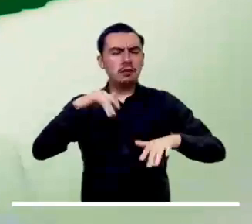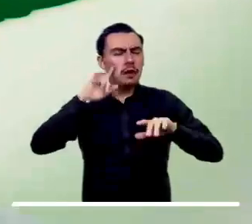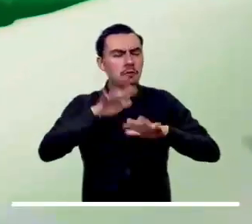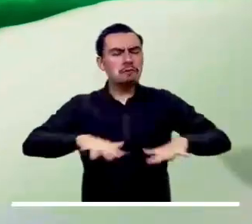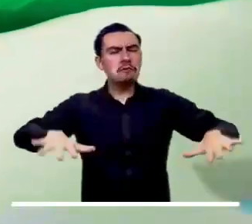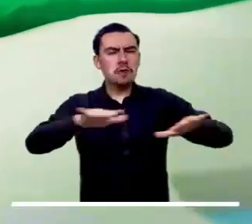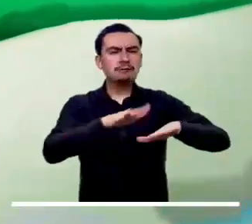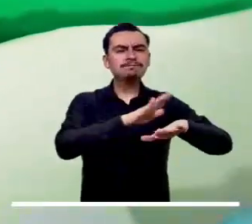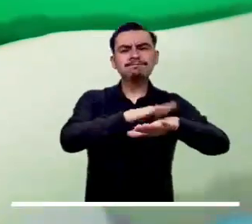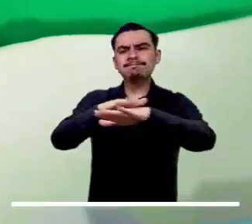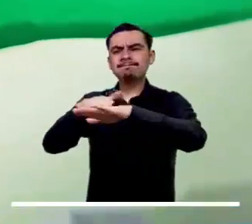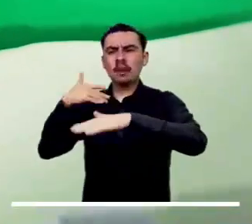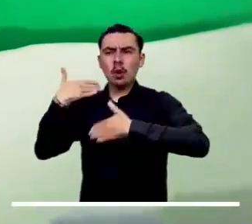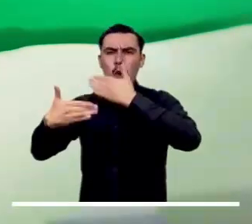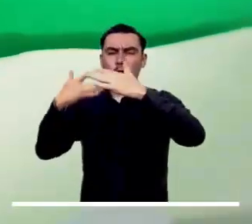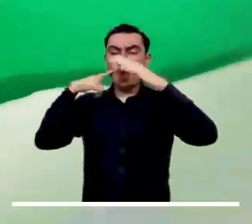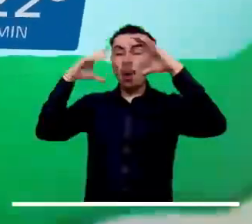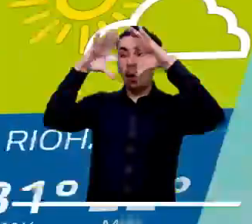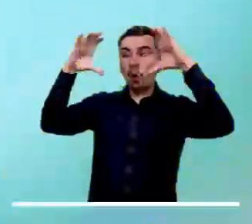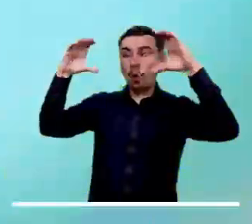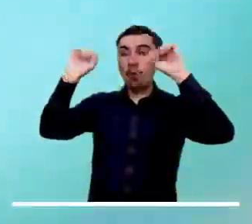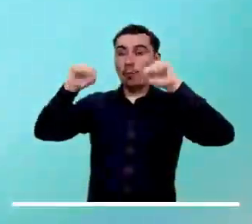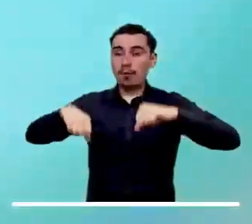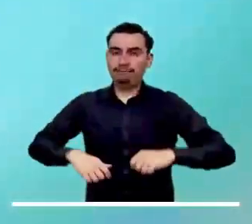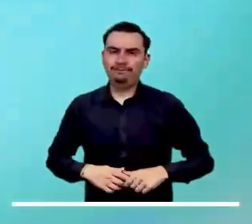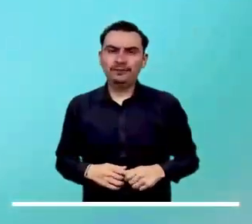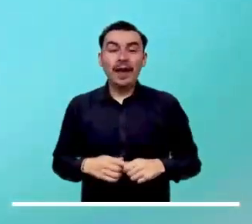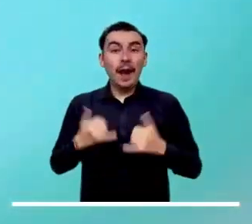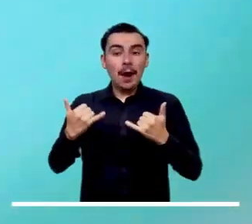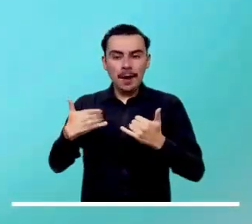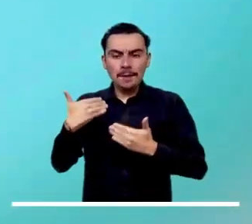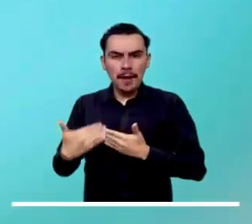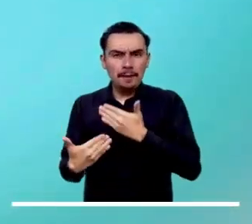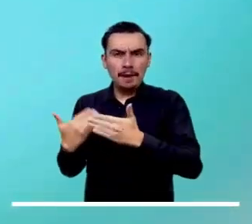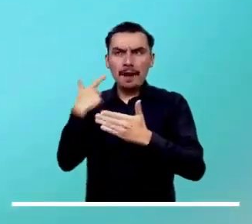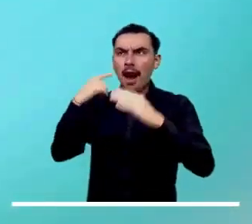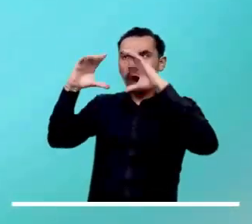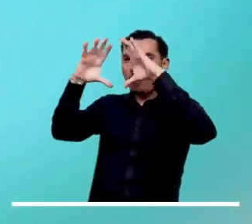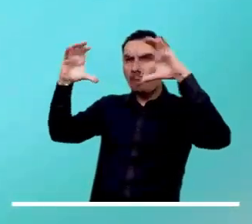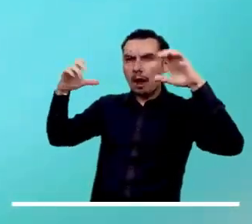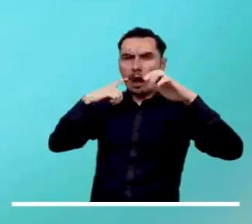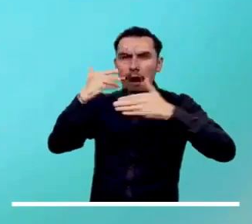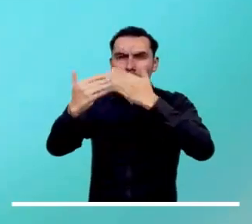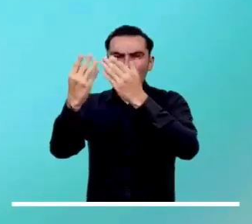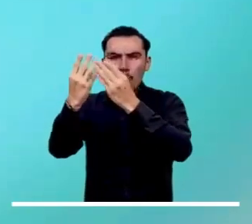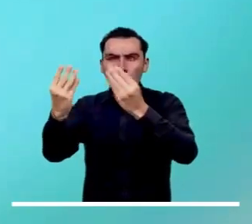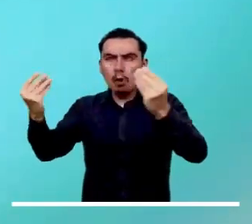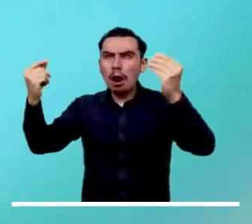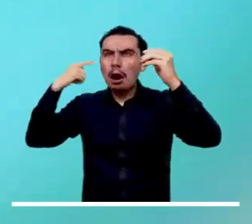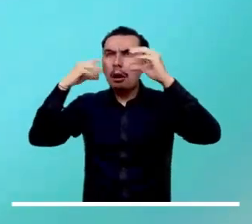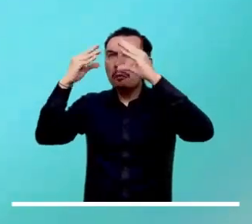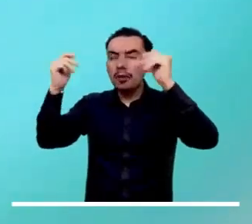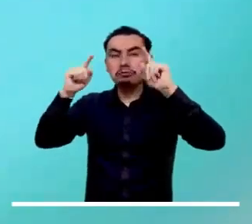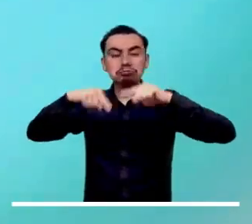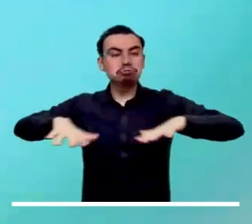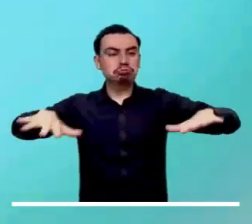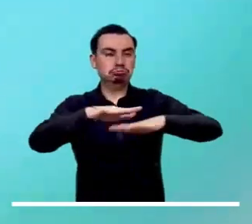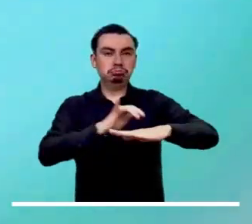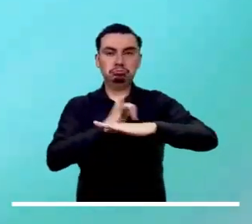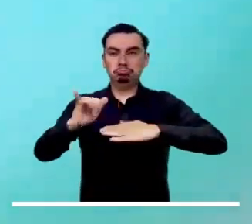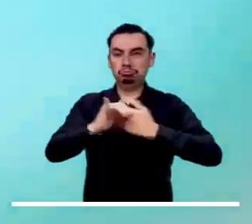En las islas de San Andrés y Providencia, las condiciones secas seguirán estables. Por lo demás, se espera un cielo entre ligera